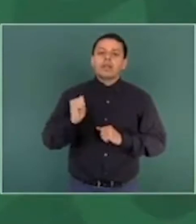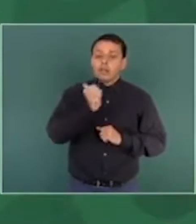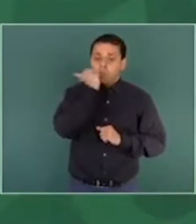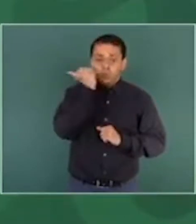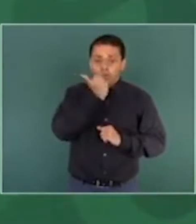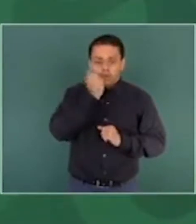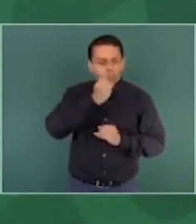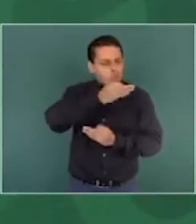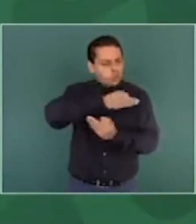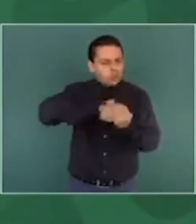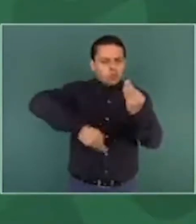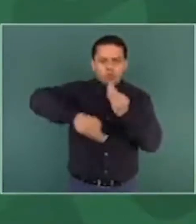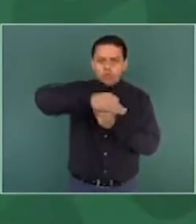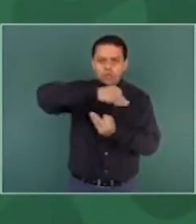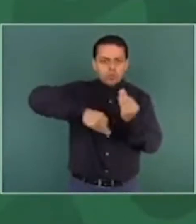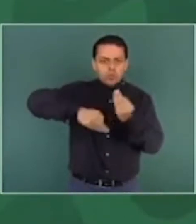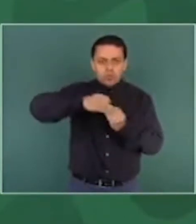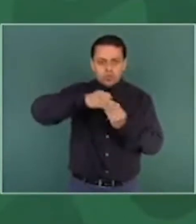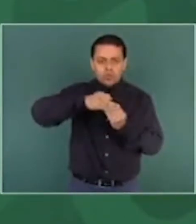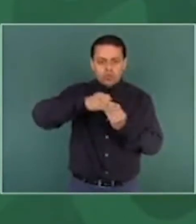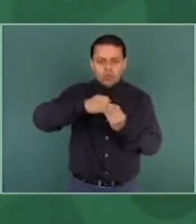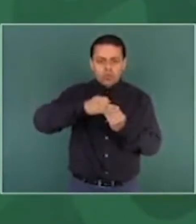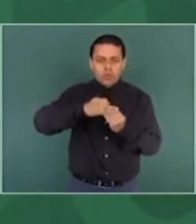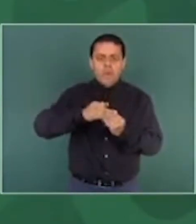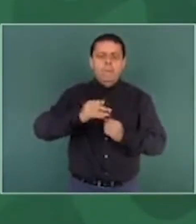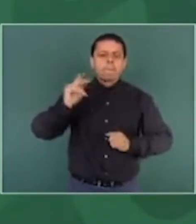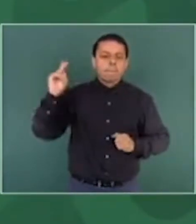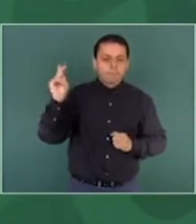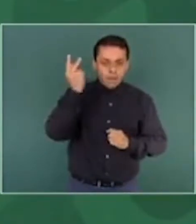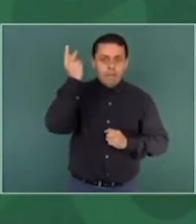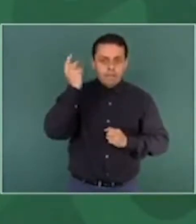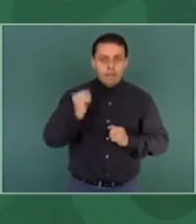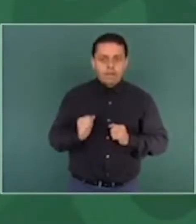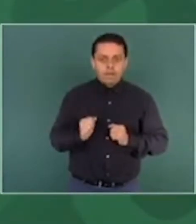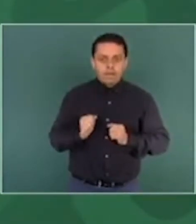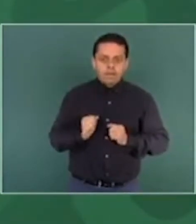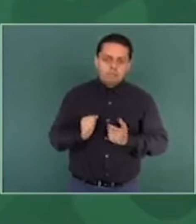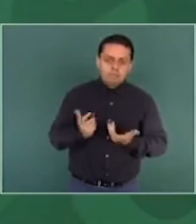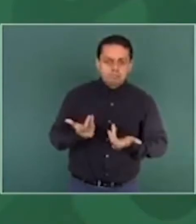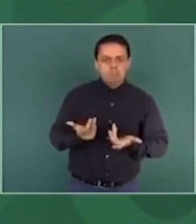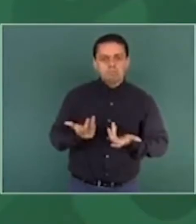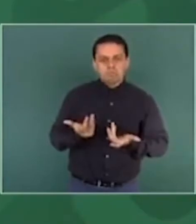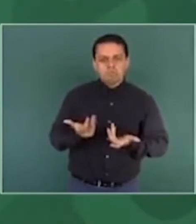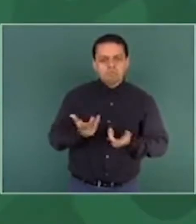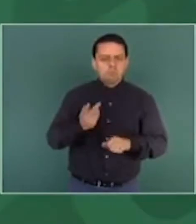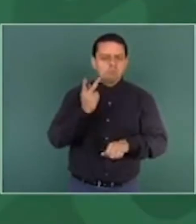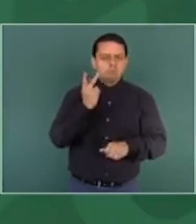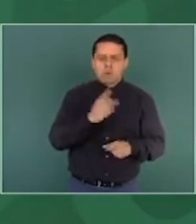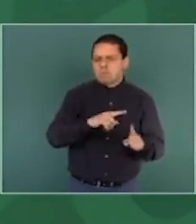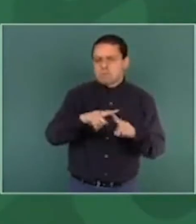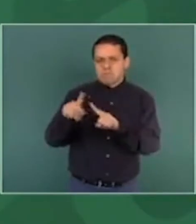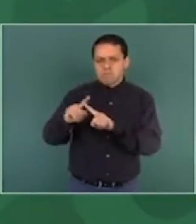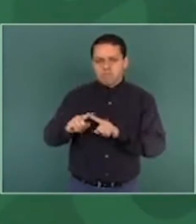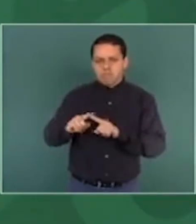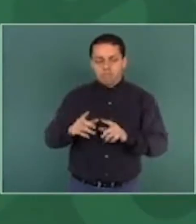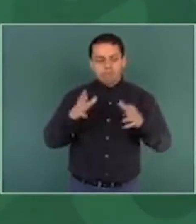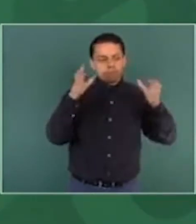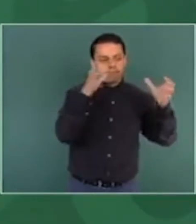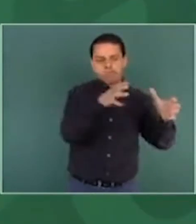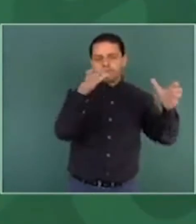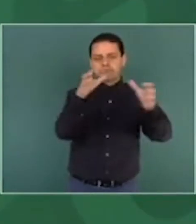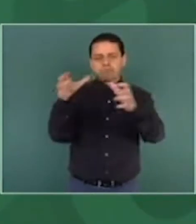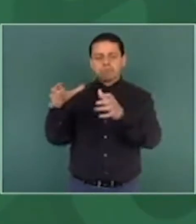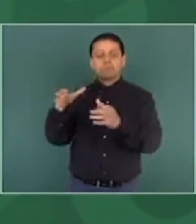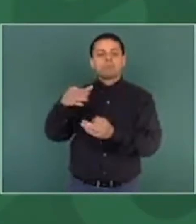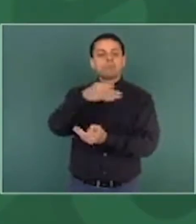elecciones en Chiapas y comicios federales, en donde Morena no ganó ni un solo distrito de los 124 municipios de Chiapas, solo